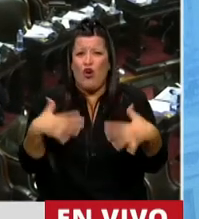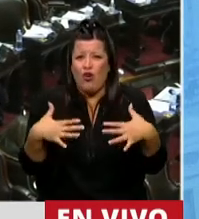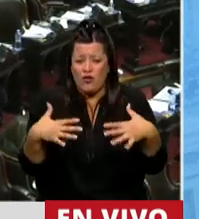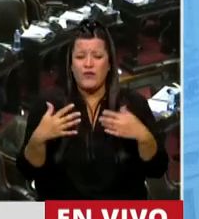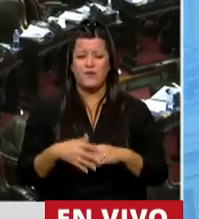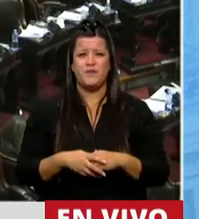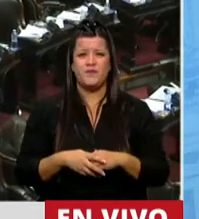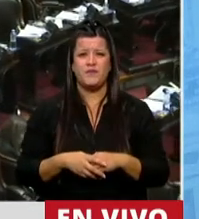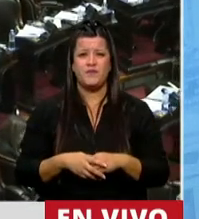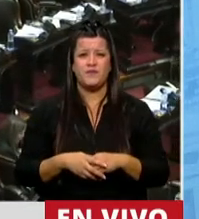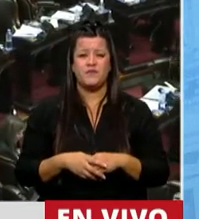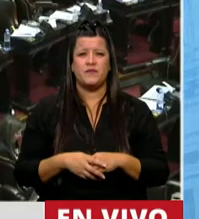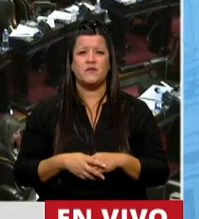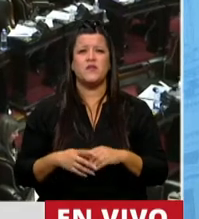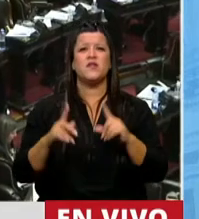sino también